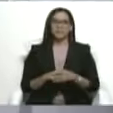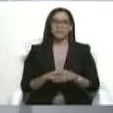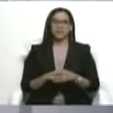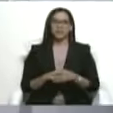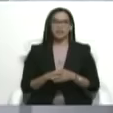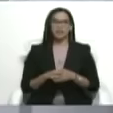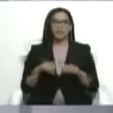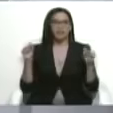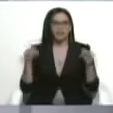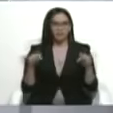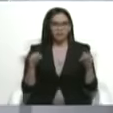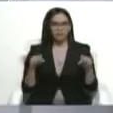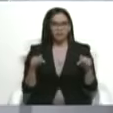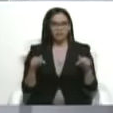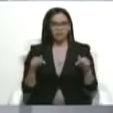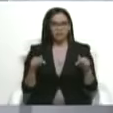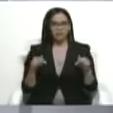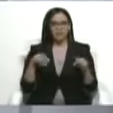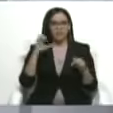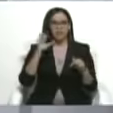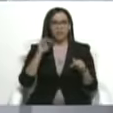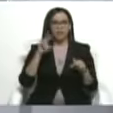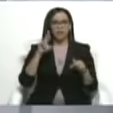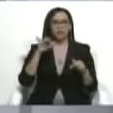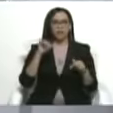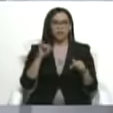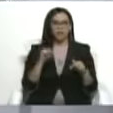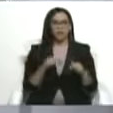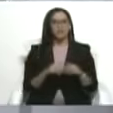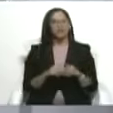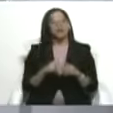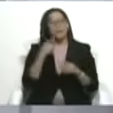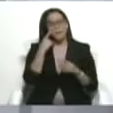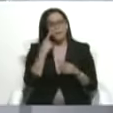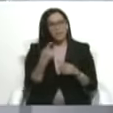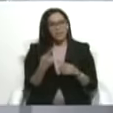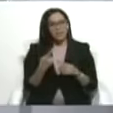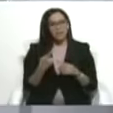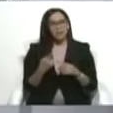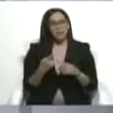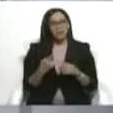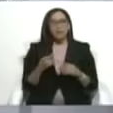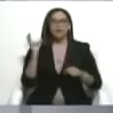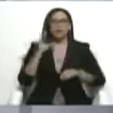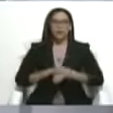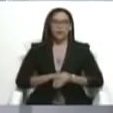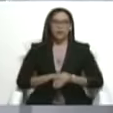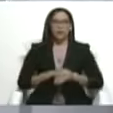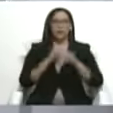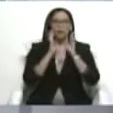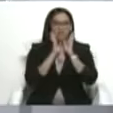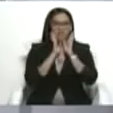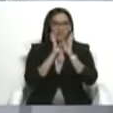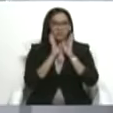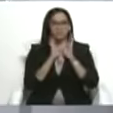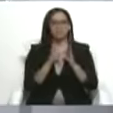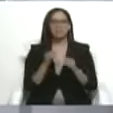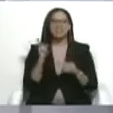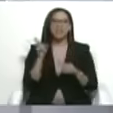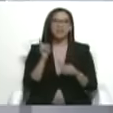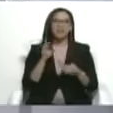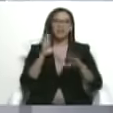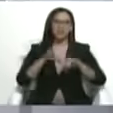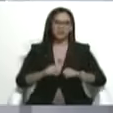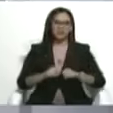este Emilio Gran Ulloa. Ve que él cuando es detenido, confiesa que a él lo captaron